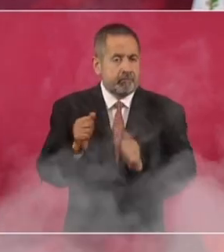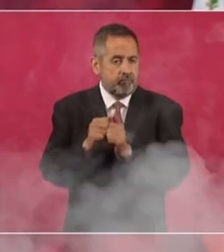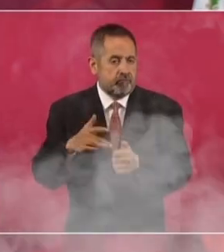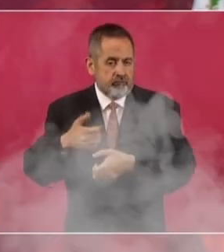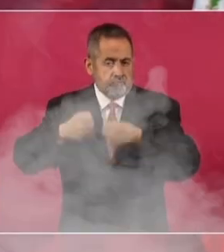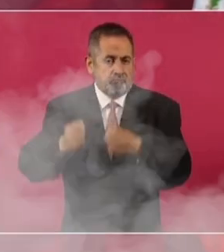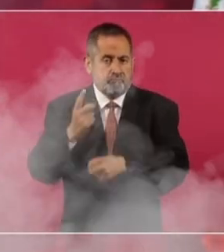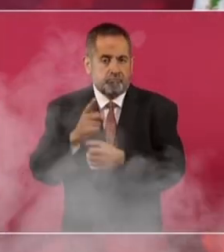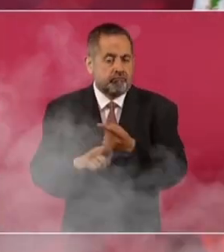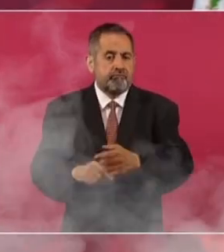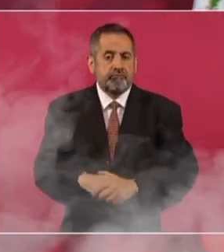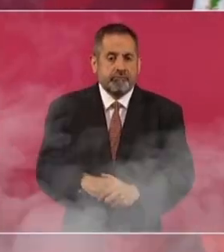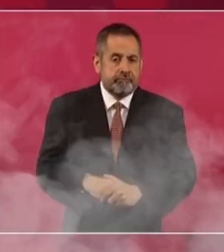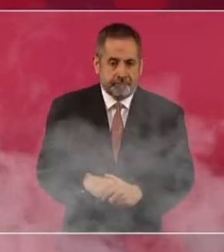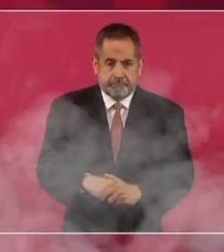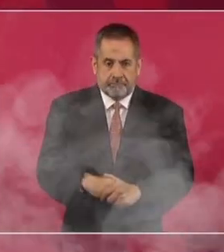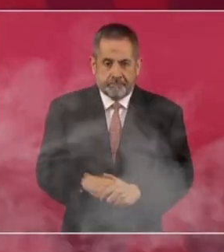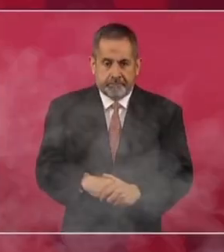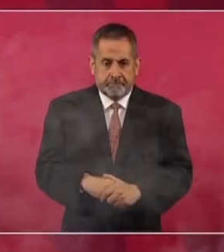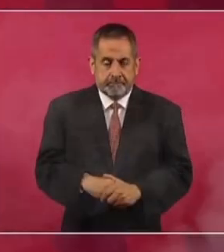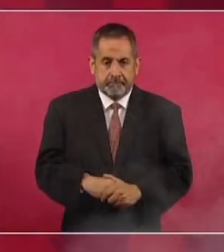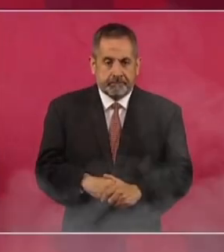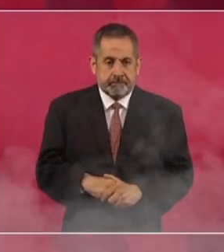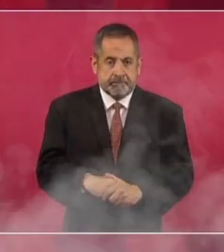seguridad. No hay